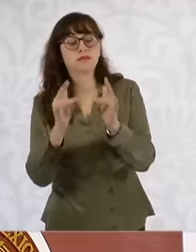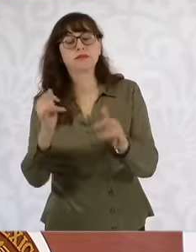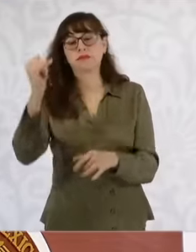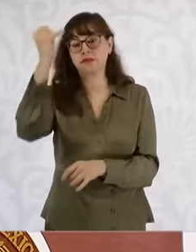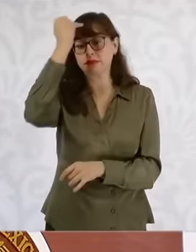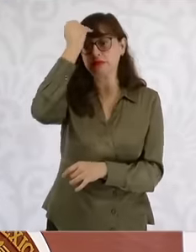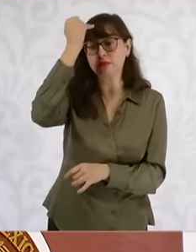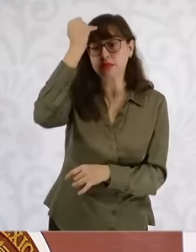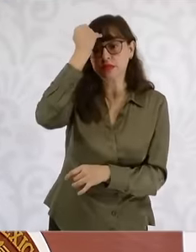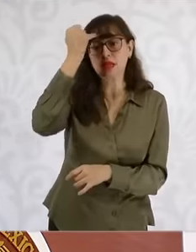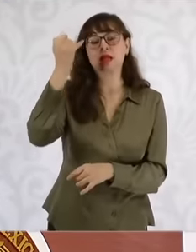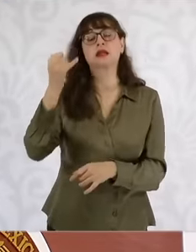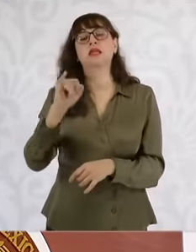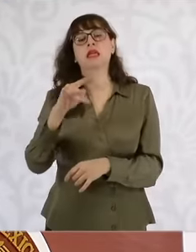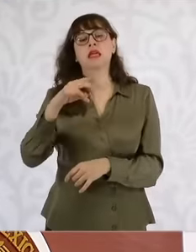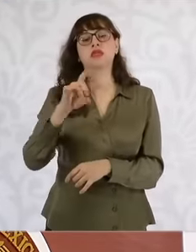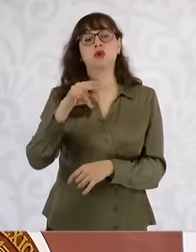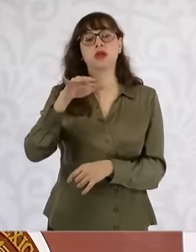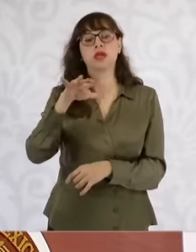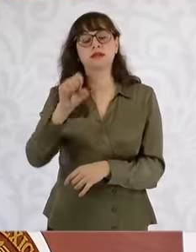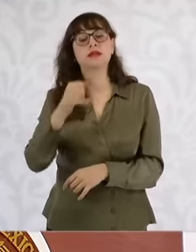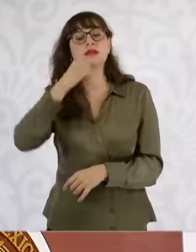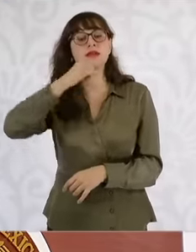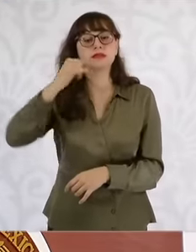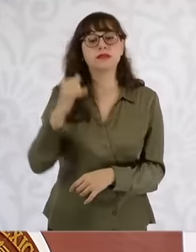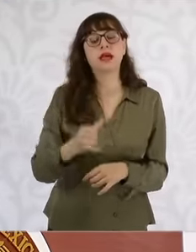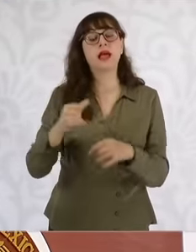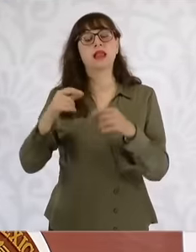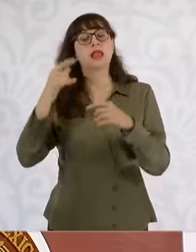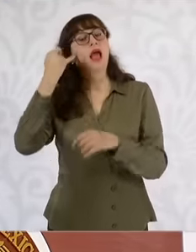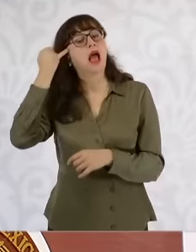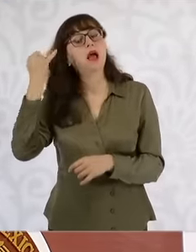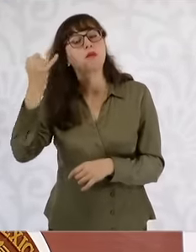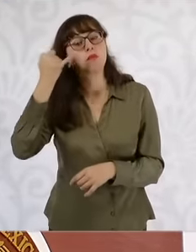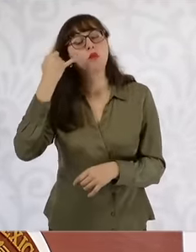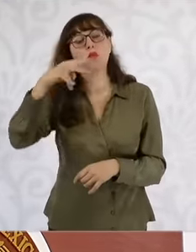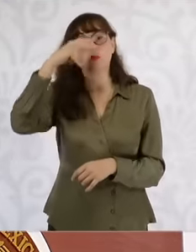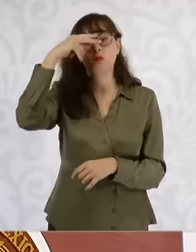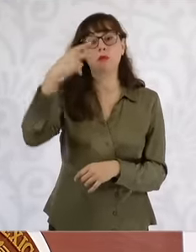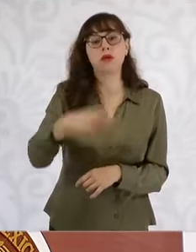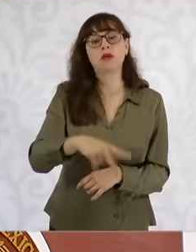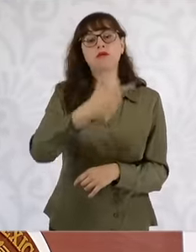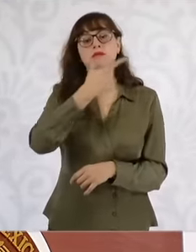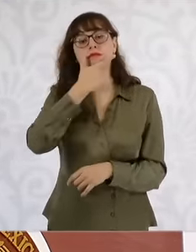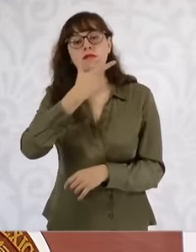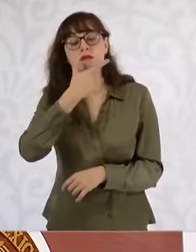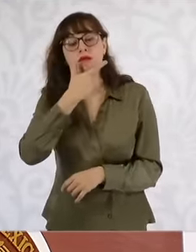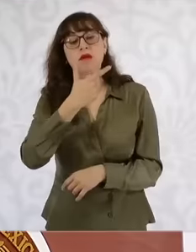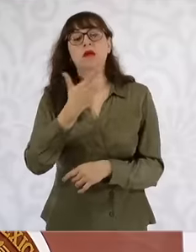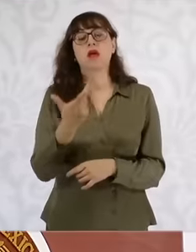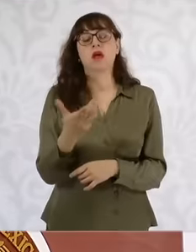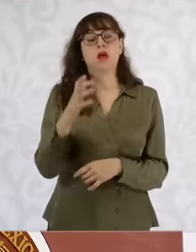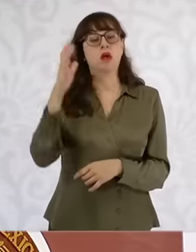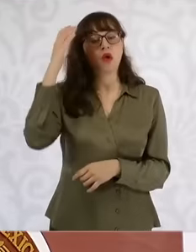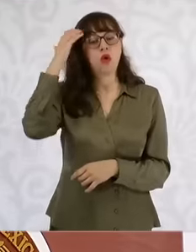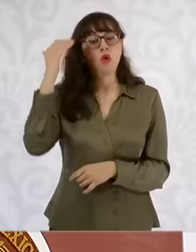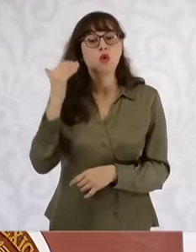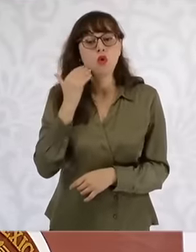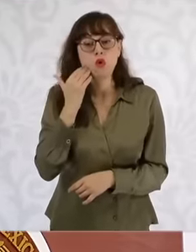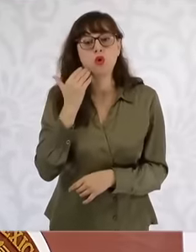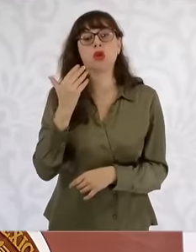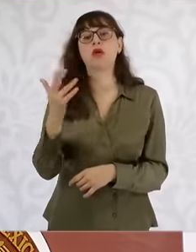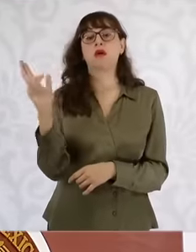India, Indonesia, Italia, Japón, México, Reino Unido, República de Corea,